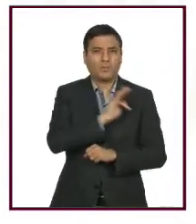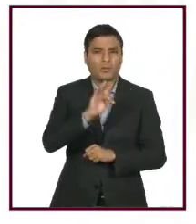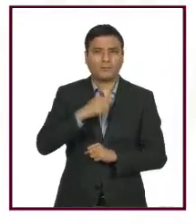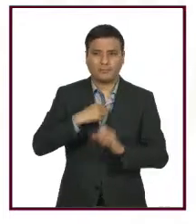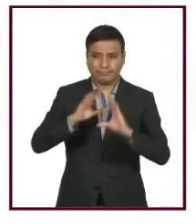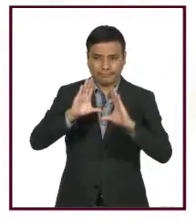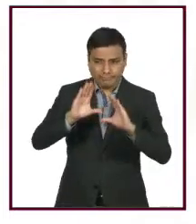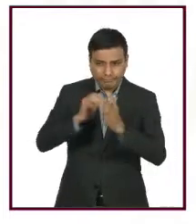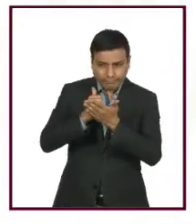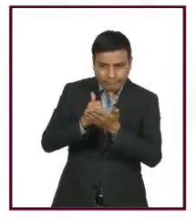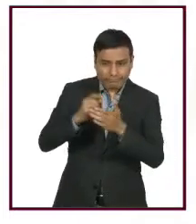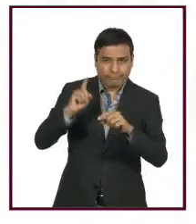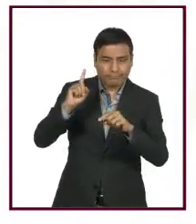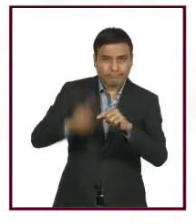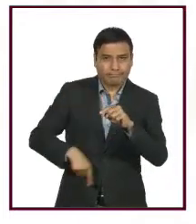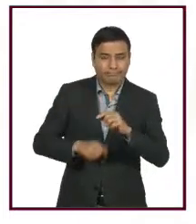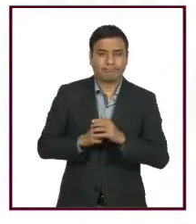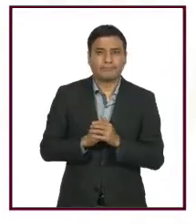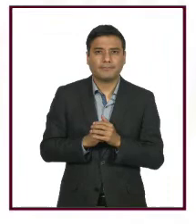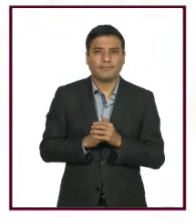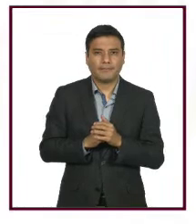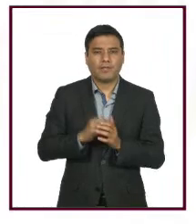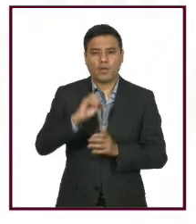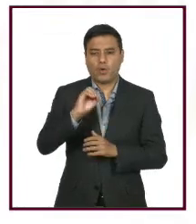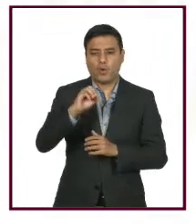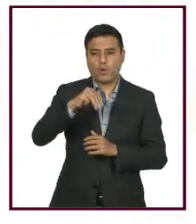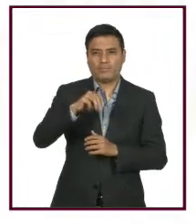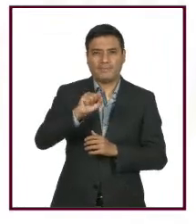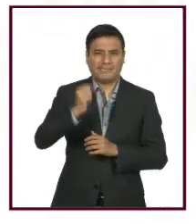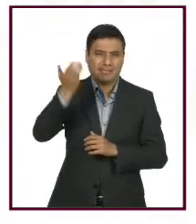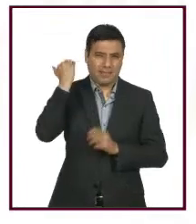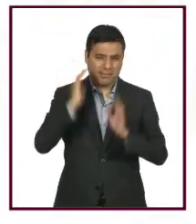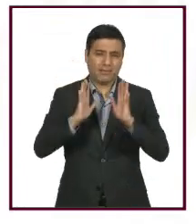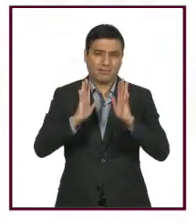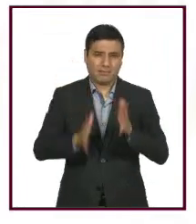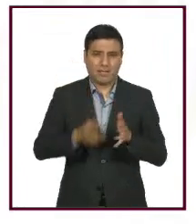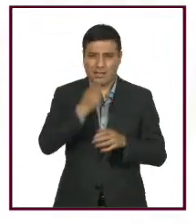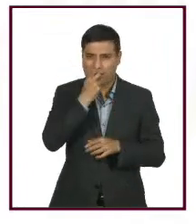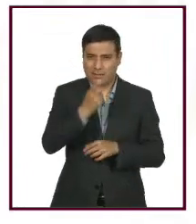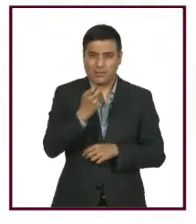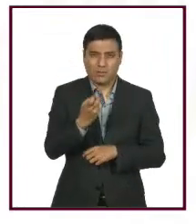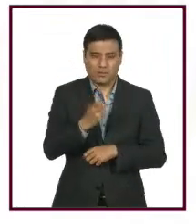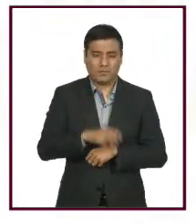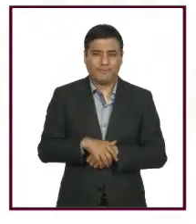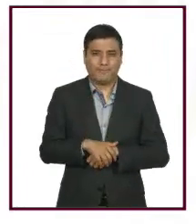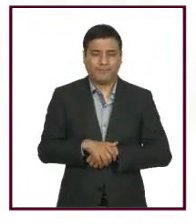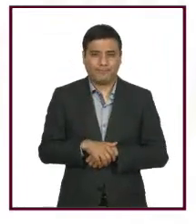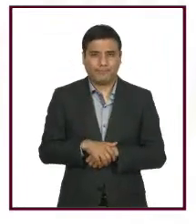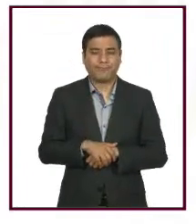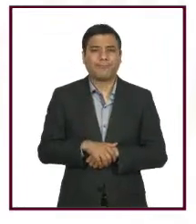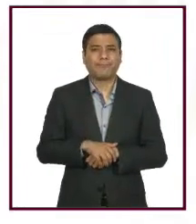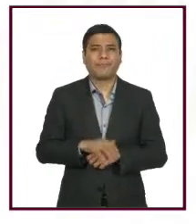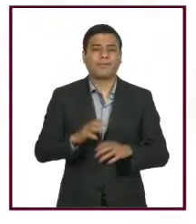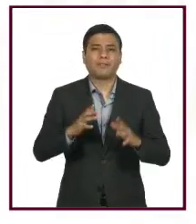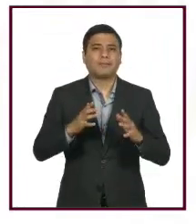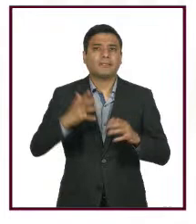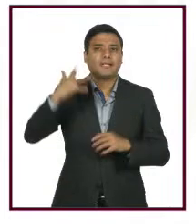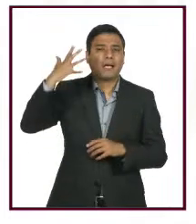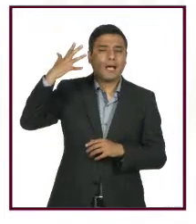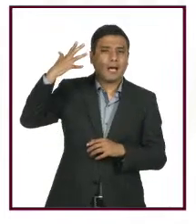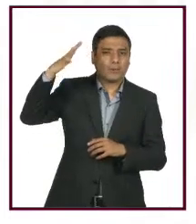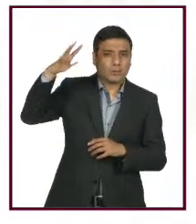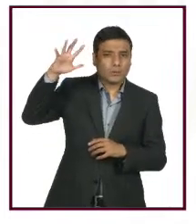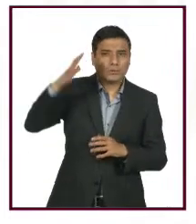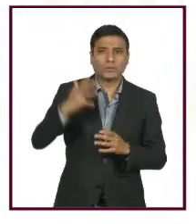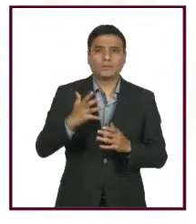¿no? Esto fue también declarado por la OMS desde hace varios años y lo cual, pues, como les decía, cualquier adulto que tenga contacto